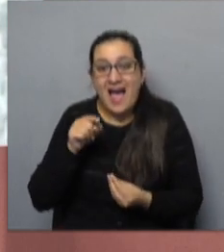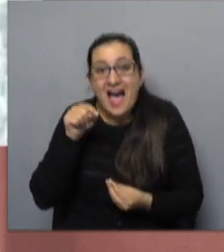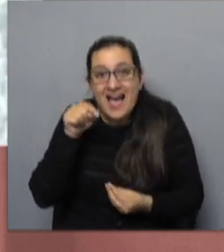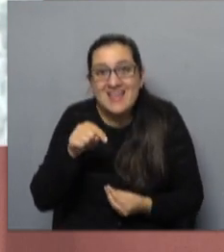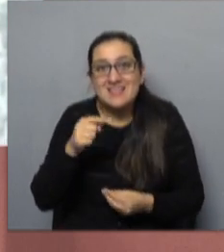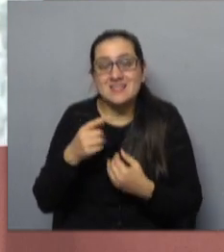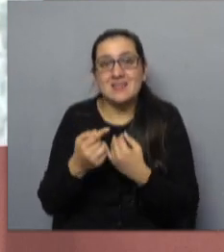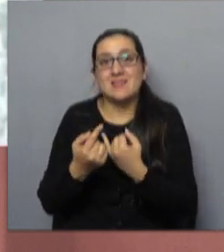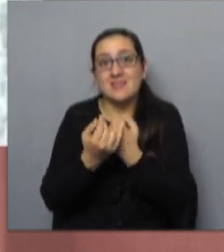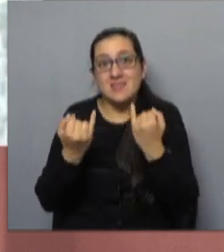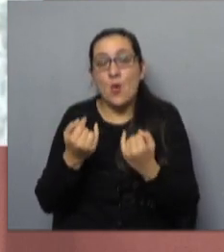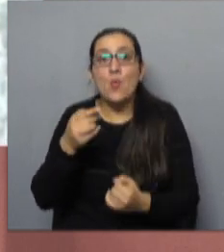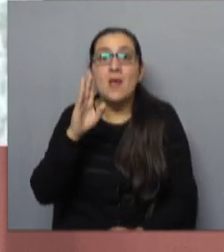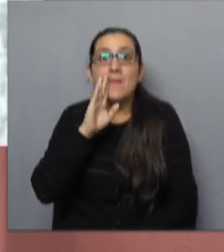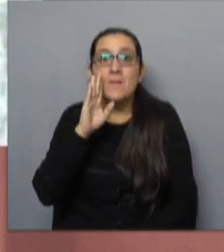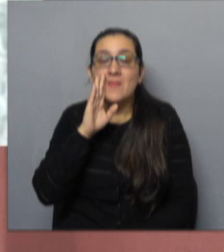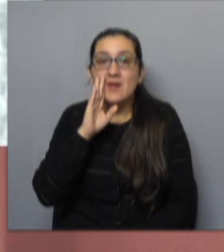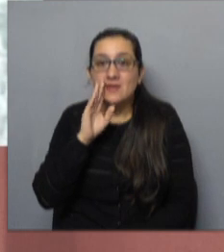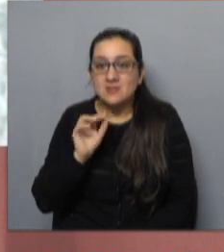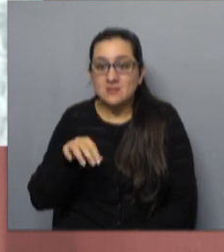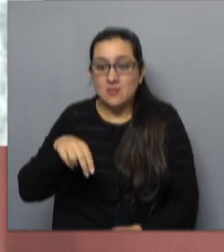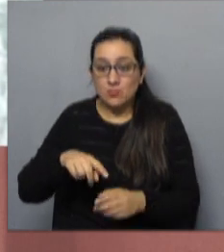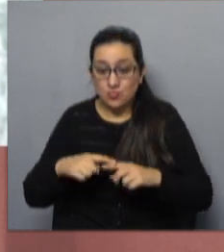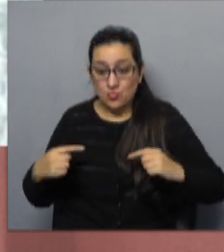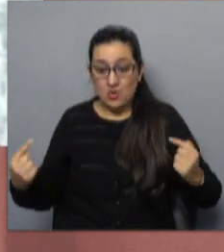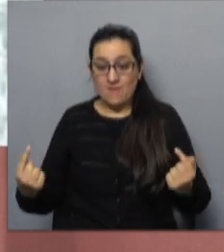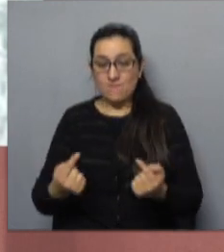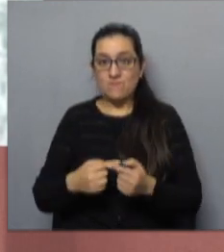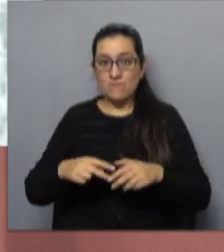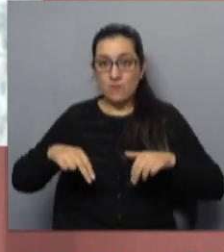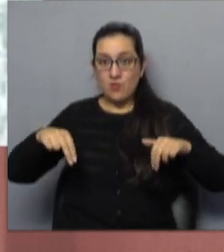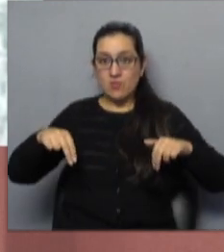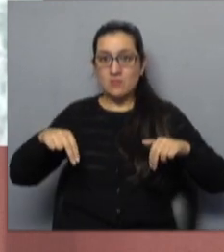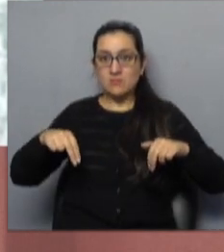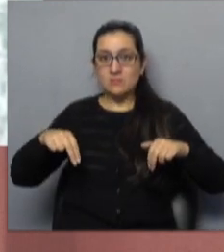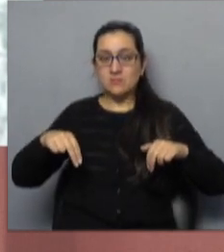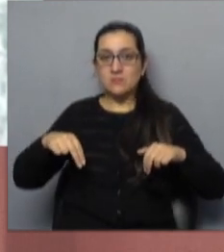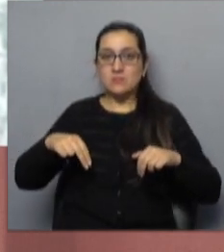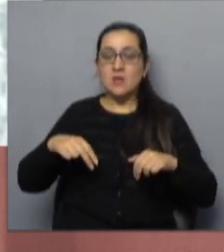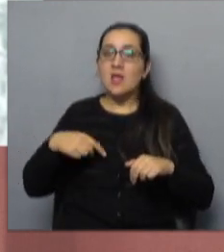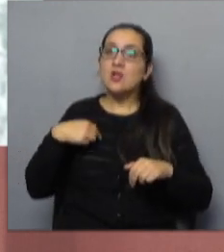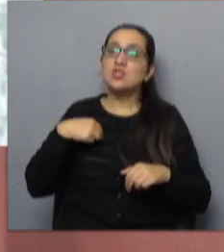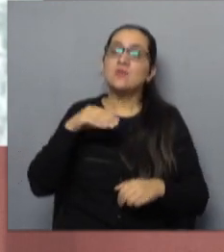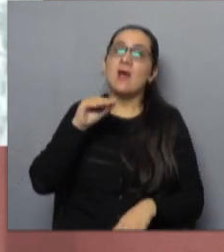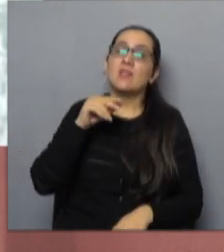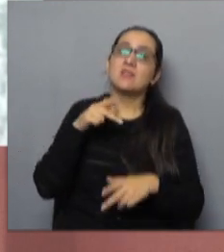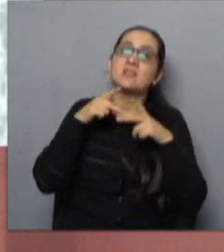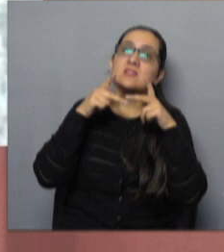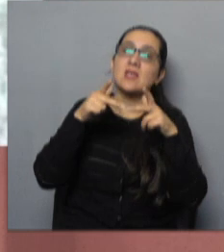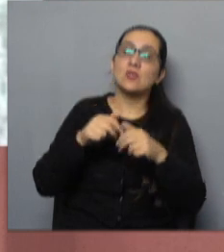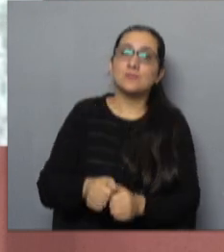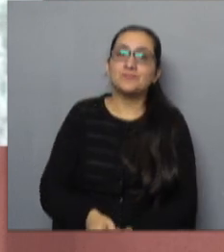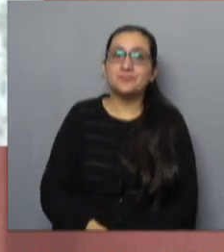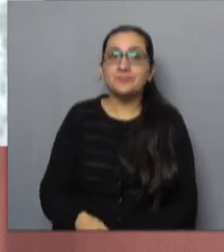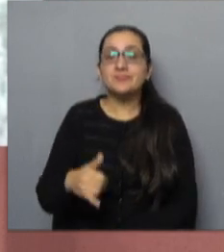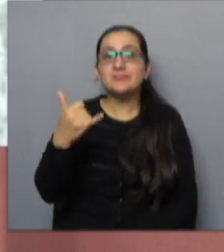madre se coloca en el borde de la ronda, nos iba diciendo que las que